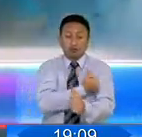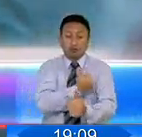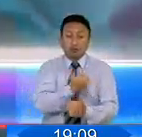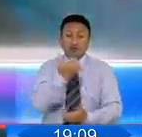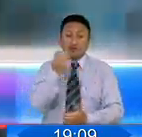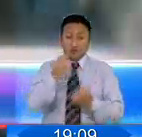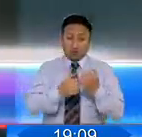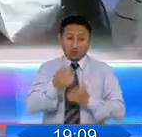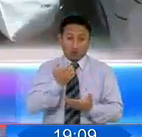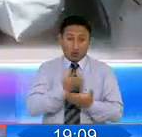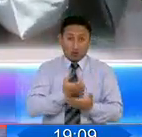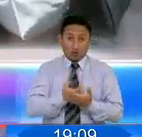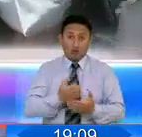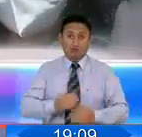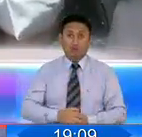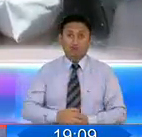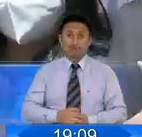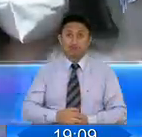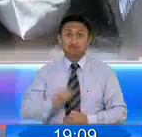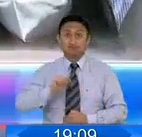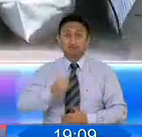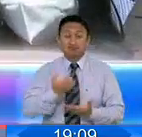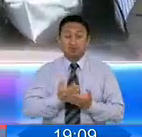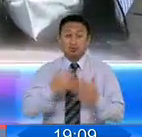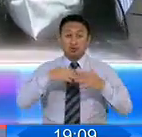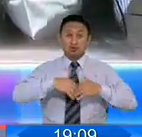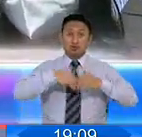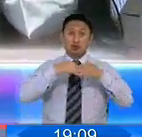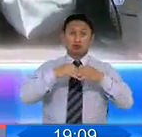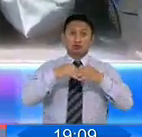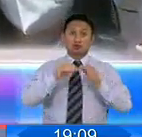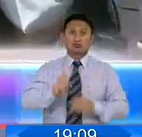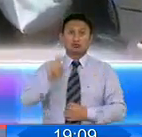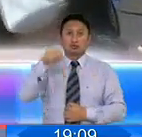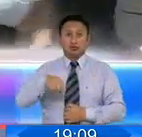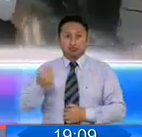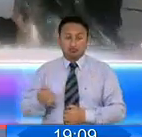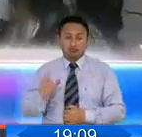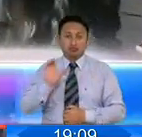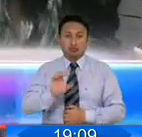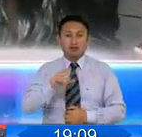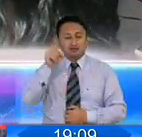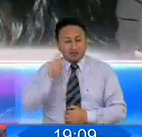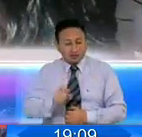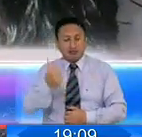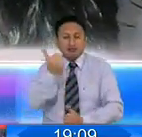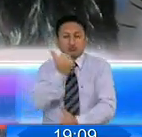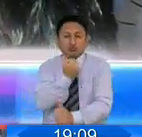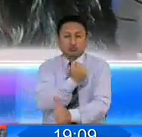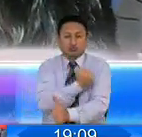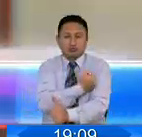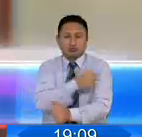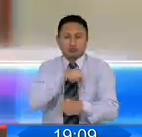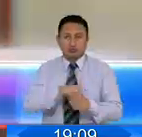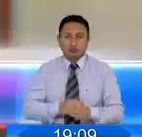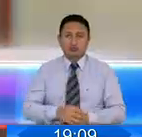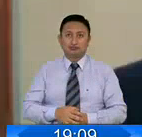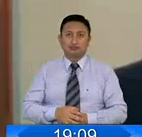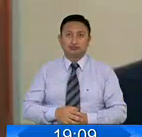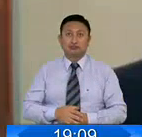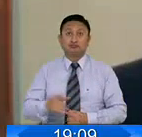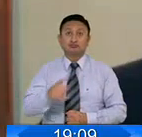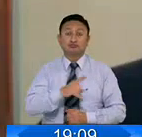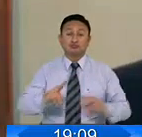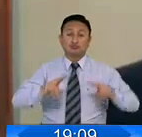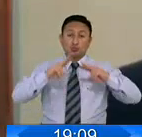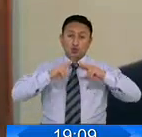por la pandemia. Si queremos reactivar la economía, tenemos que invertir, tenemos que vacunar, tenemos que sacar esos fondos. Rodrigo Enríquez, investigador